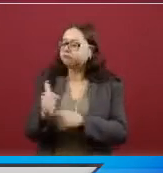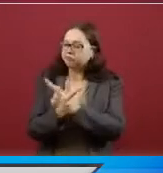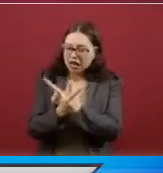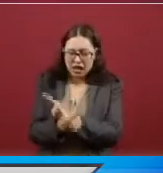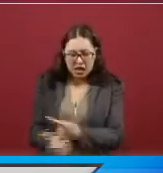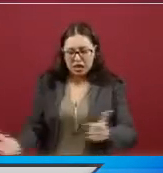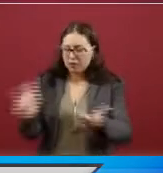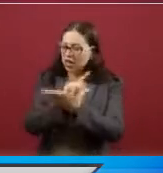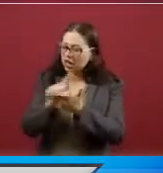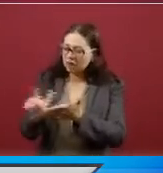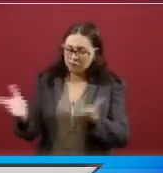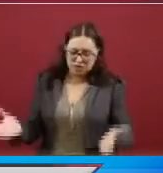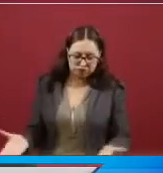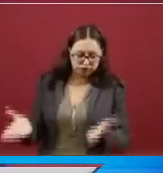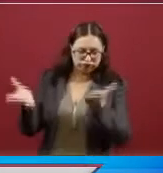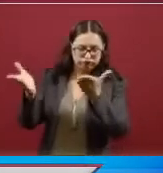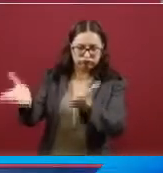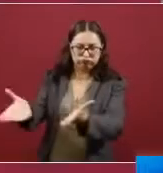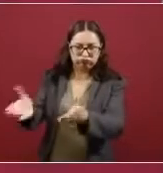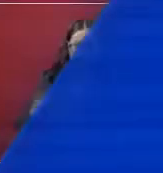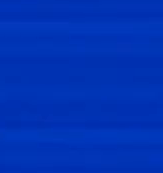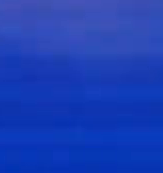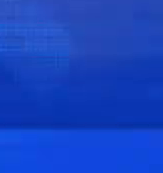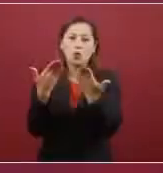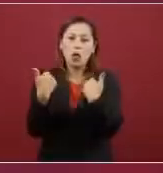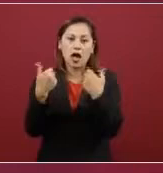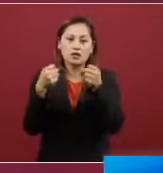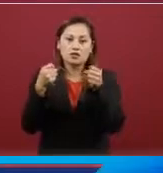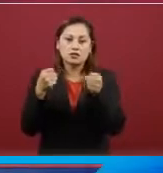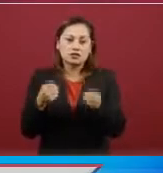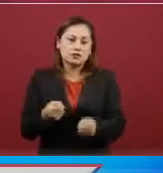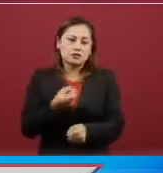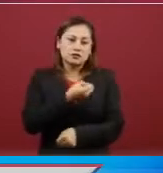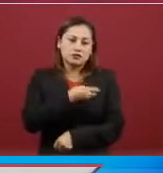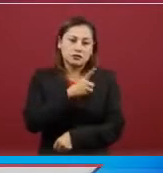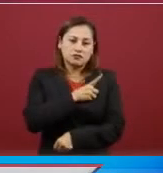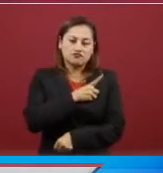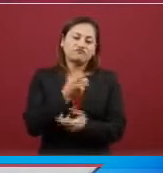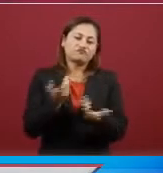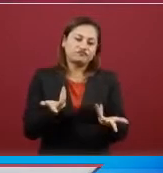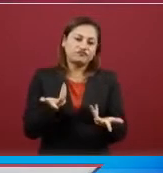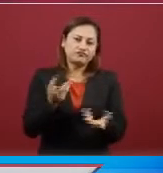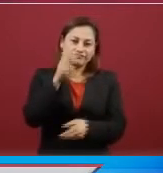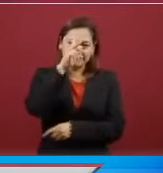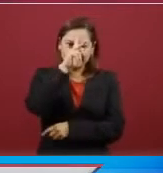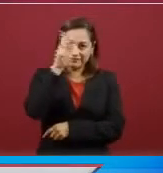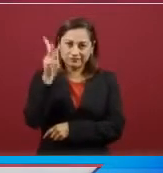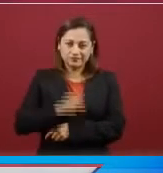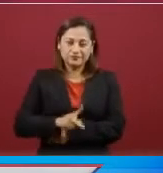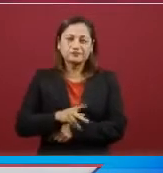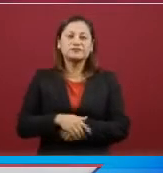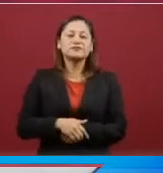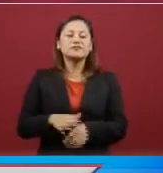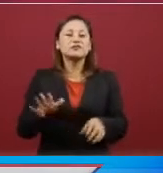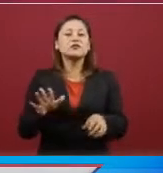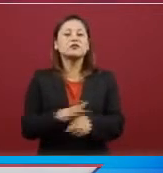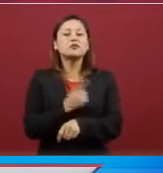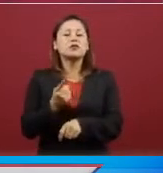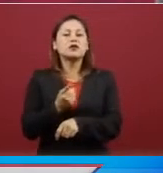estados en donde se lleven a cabo comicios electorales. Salud pública. Porque lo que